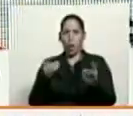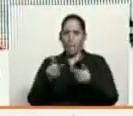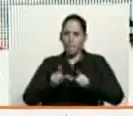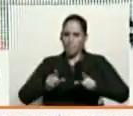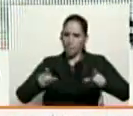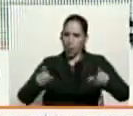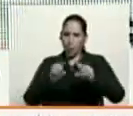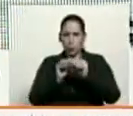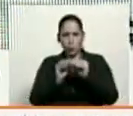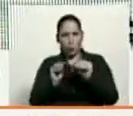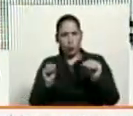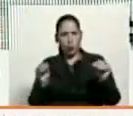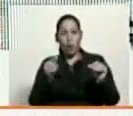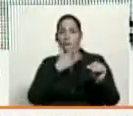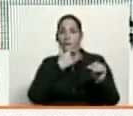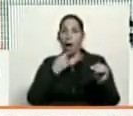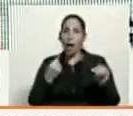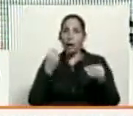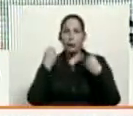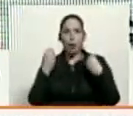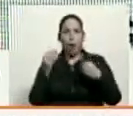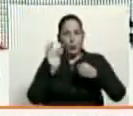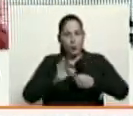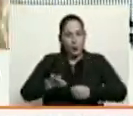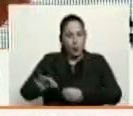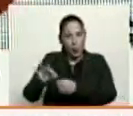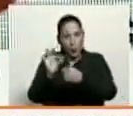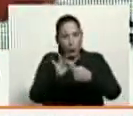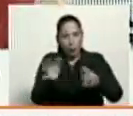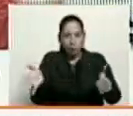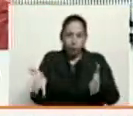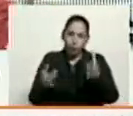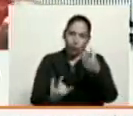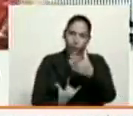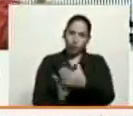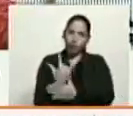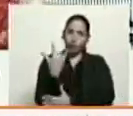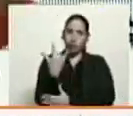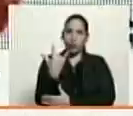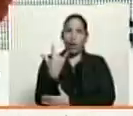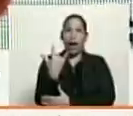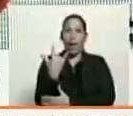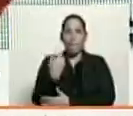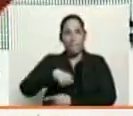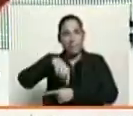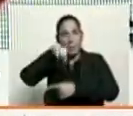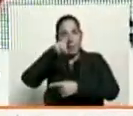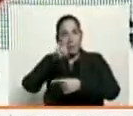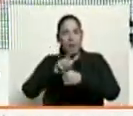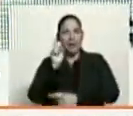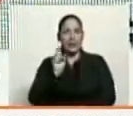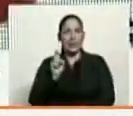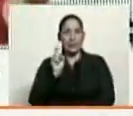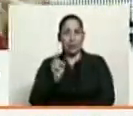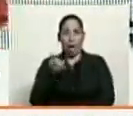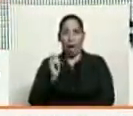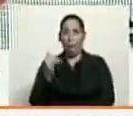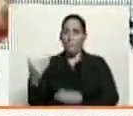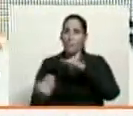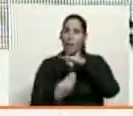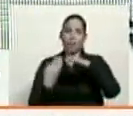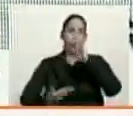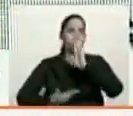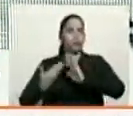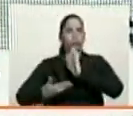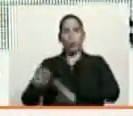tiene las facilidades para sembrar, para cultivar, digo sembrar porque es la primera instancia, es la primera necesidad básica, fundamental,